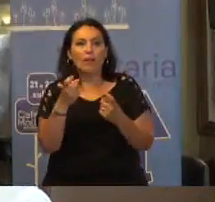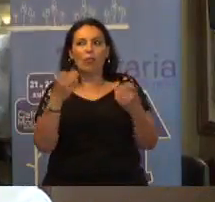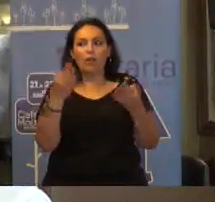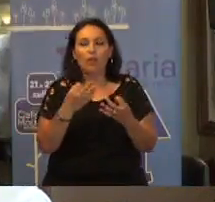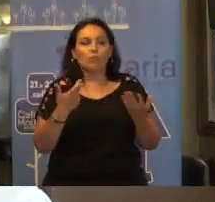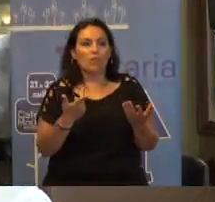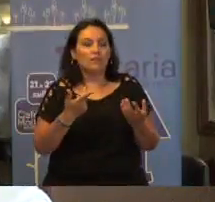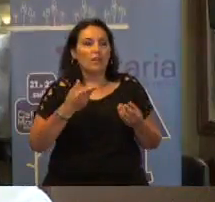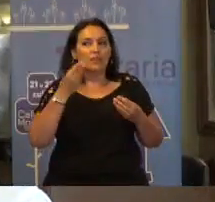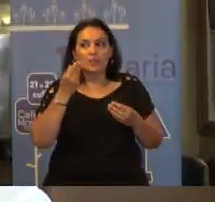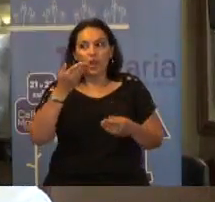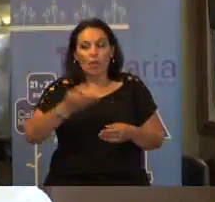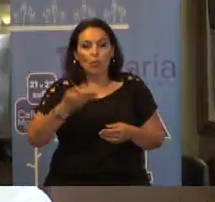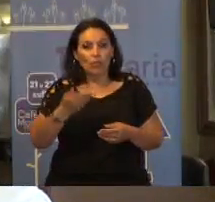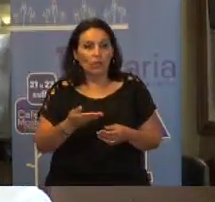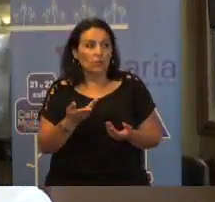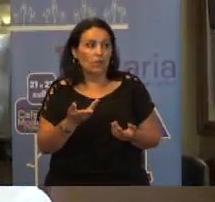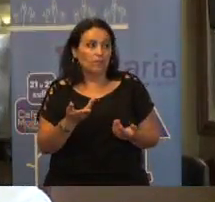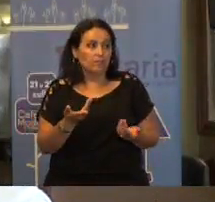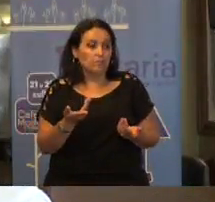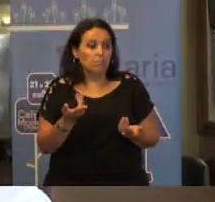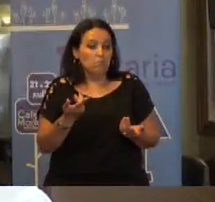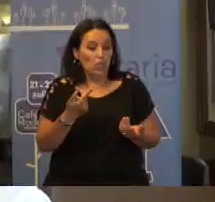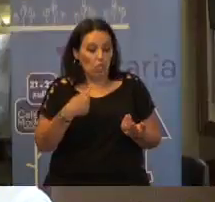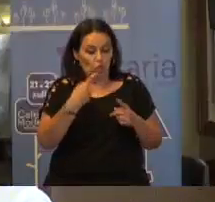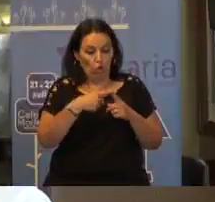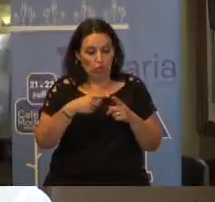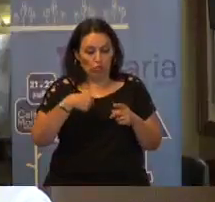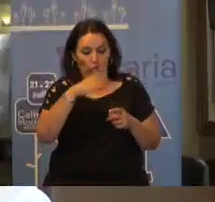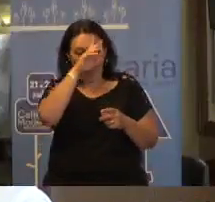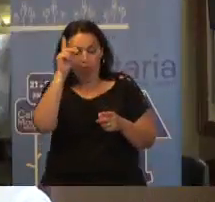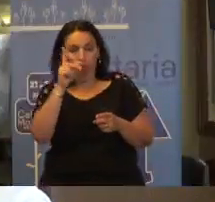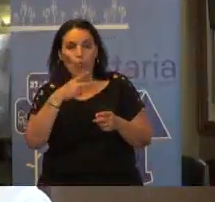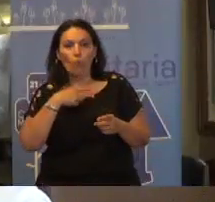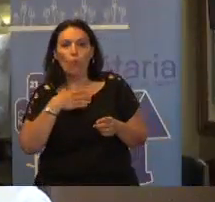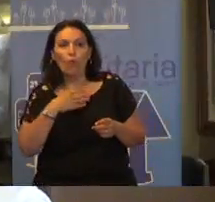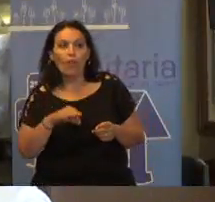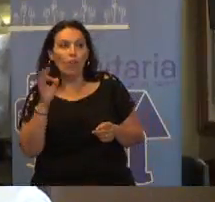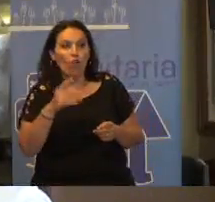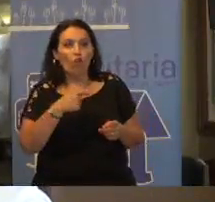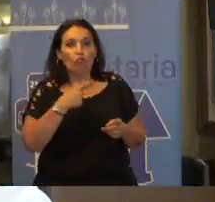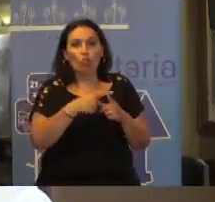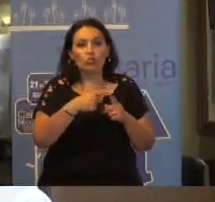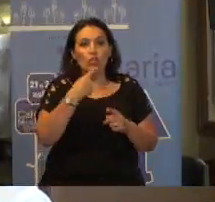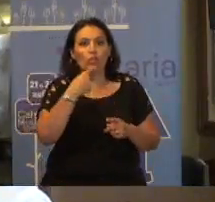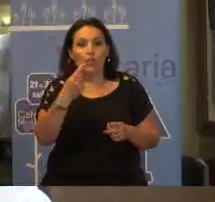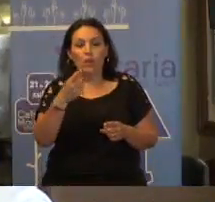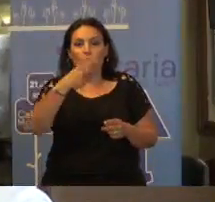que eu mencionei ao principio ou en outras que eu non mencionei e que poden ser interesantes para traballar para o conxunto do espazo.